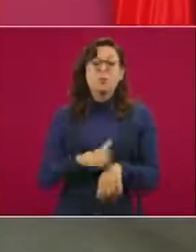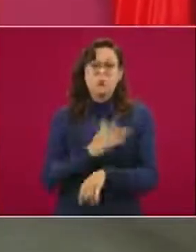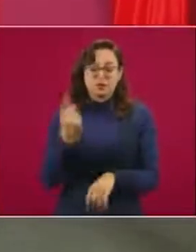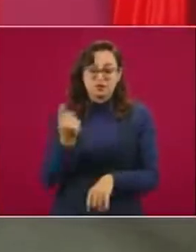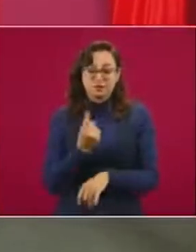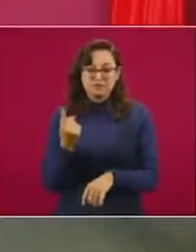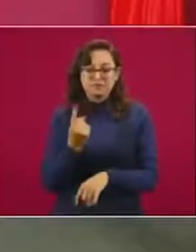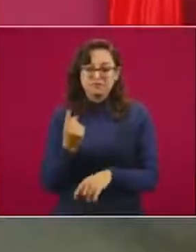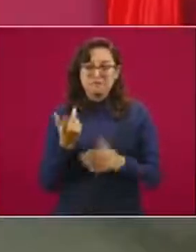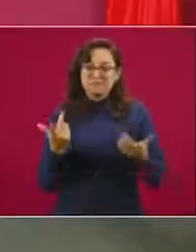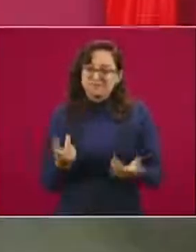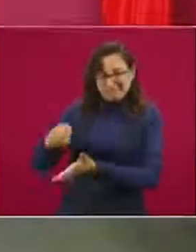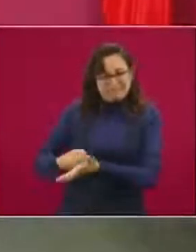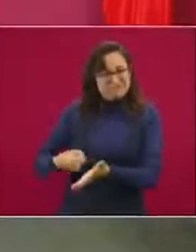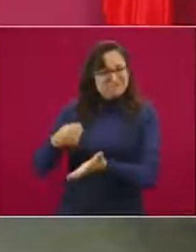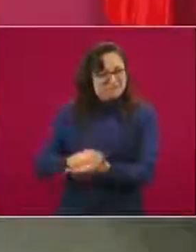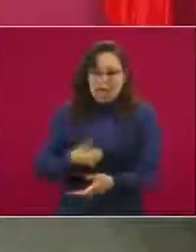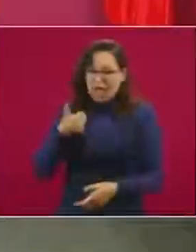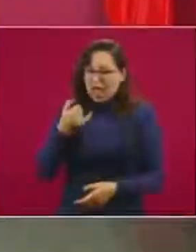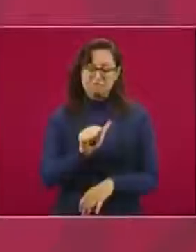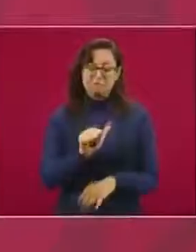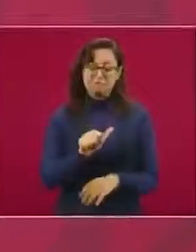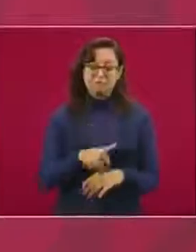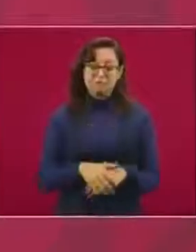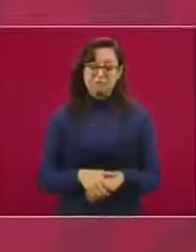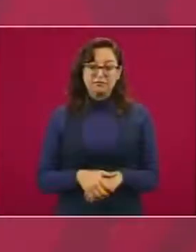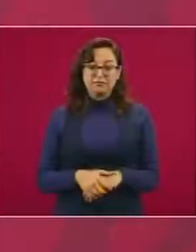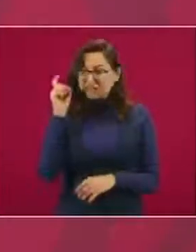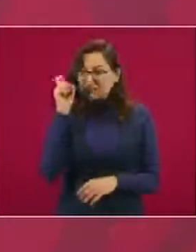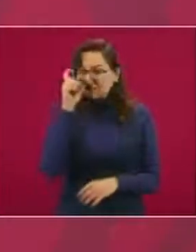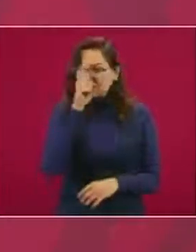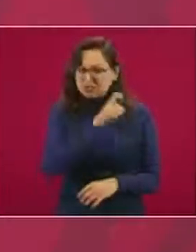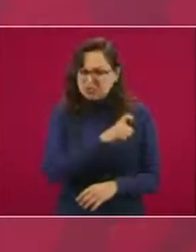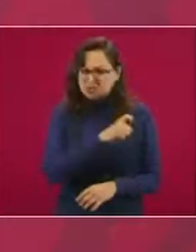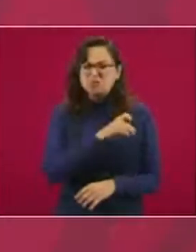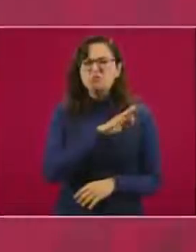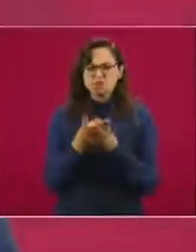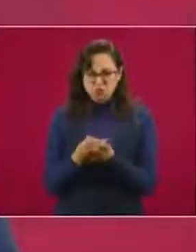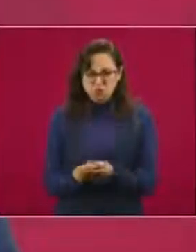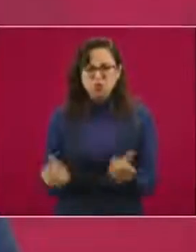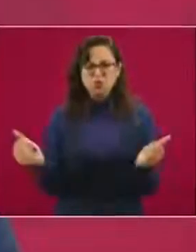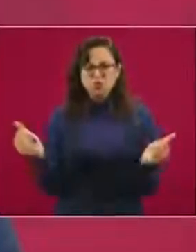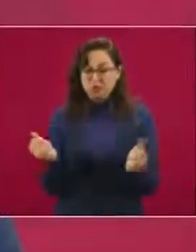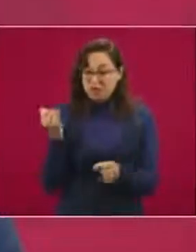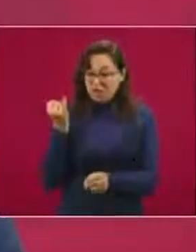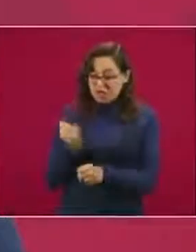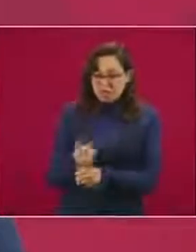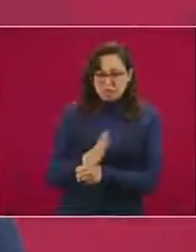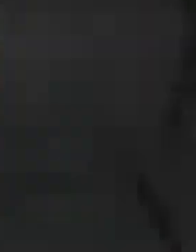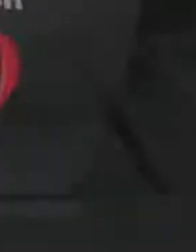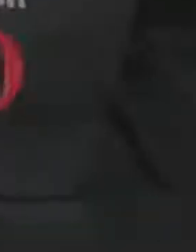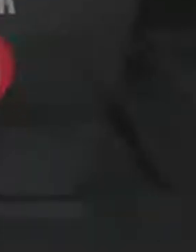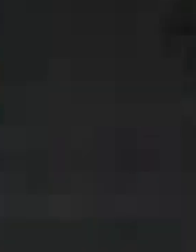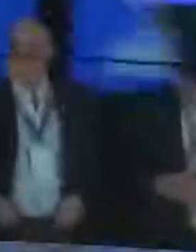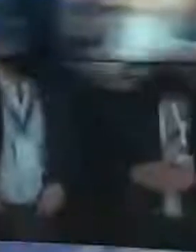porque somos nosotros muy perseverantes, ¿no? Y lo difícil lo resolvemos y lo imposible lo intentamos.